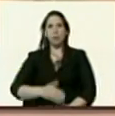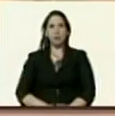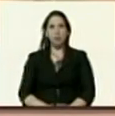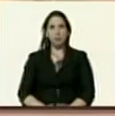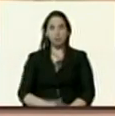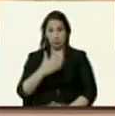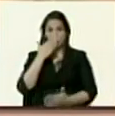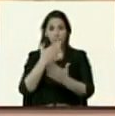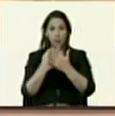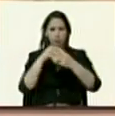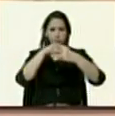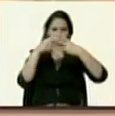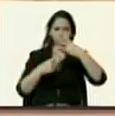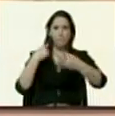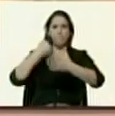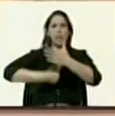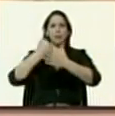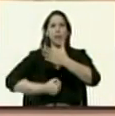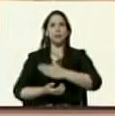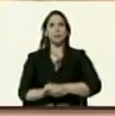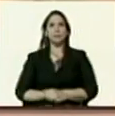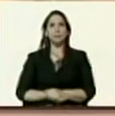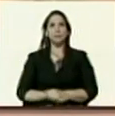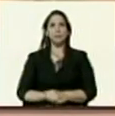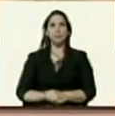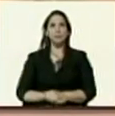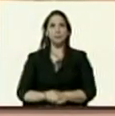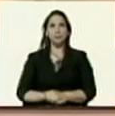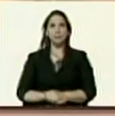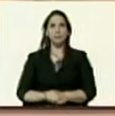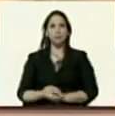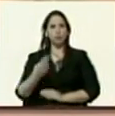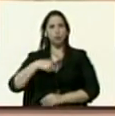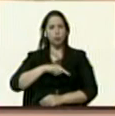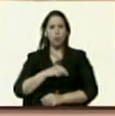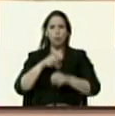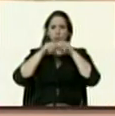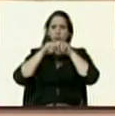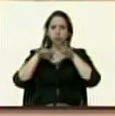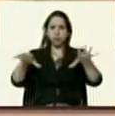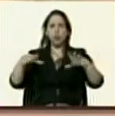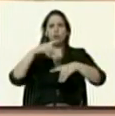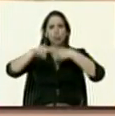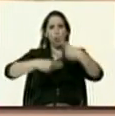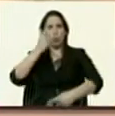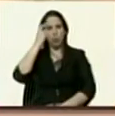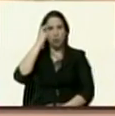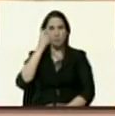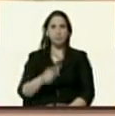frente de batalla que nosotros llevamos todos los días.